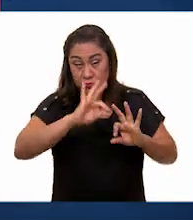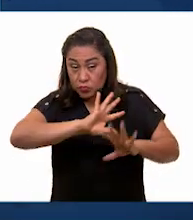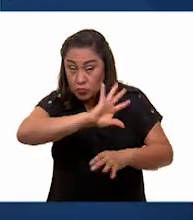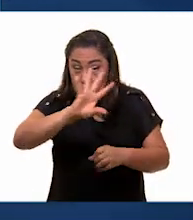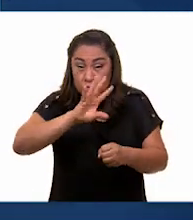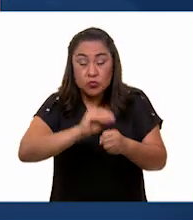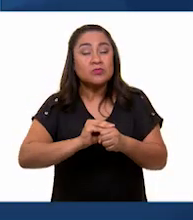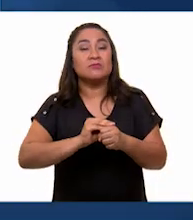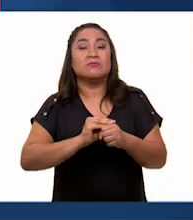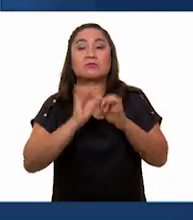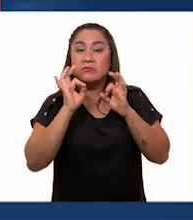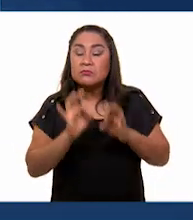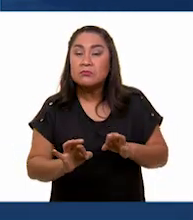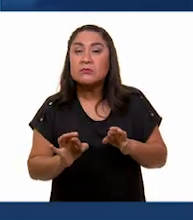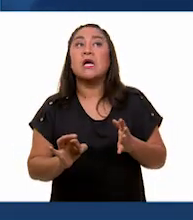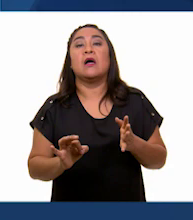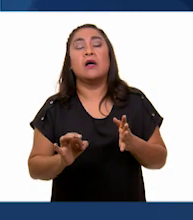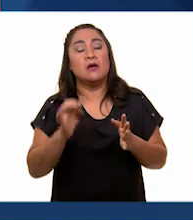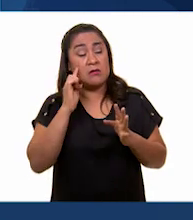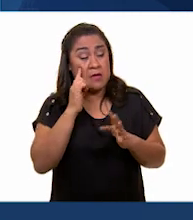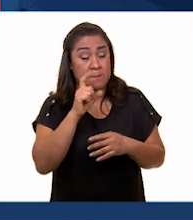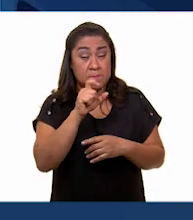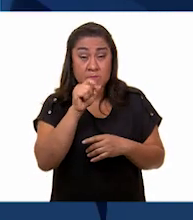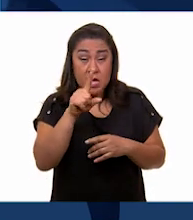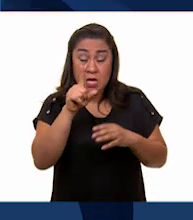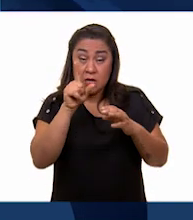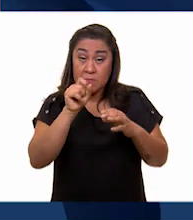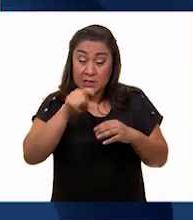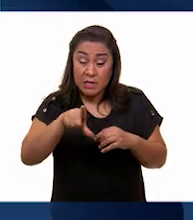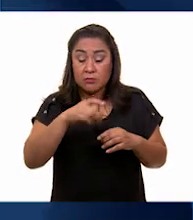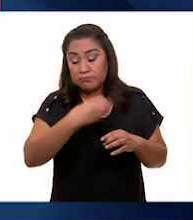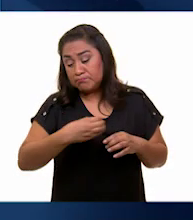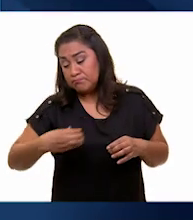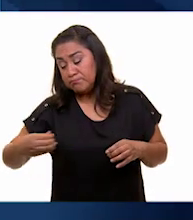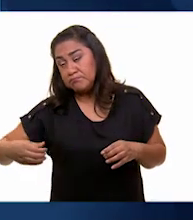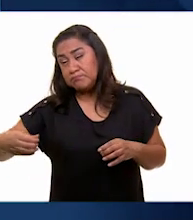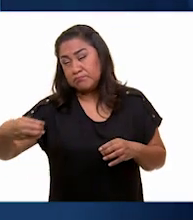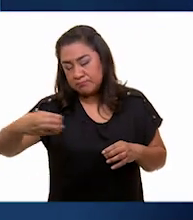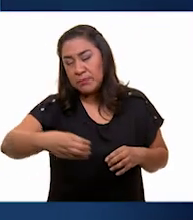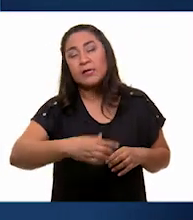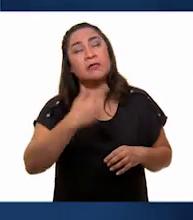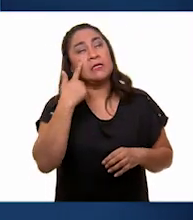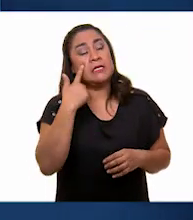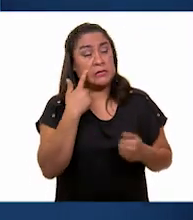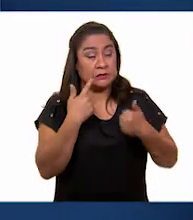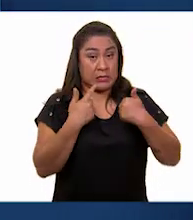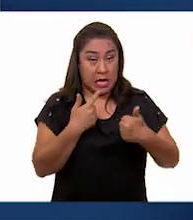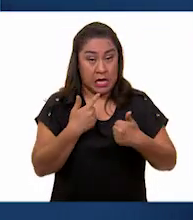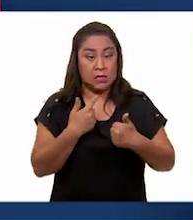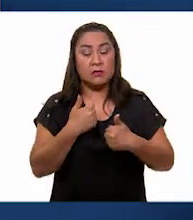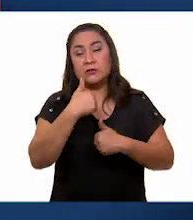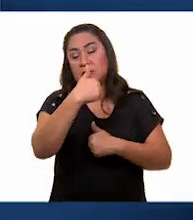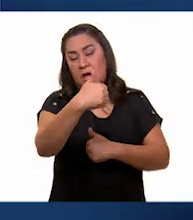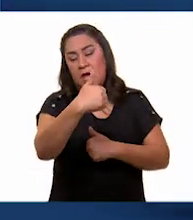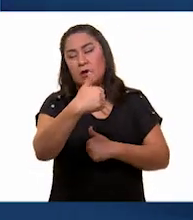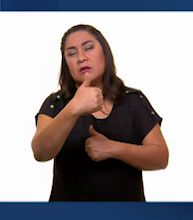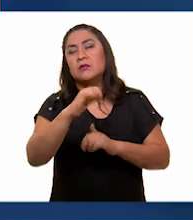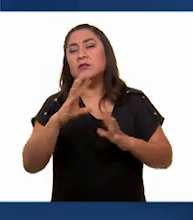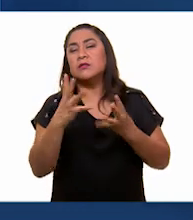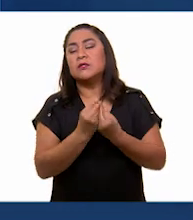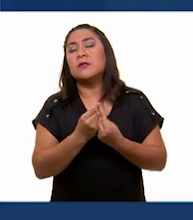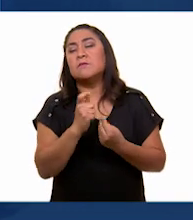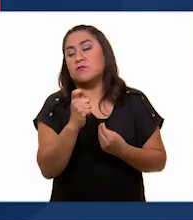que no sobre ninguno. Debo colocar 27 cactus en el jardín. Si considero colocar 6 cactus en cada lado, se